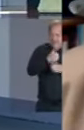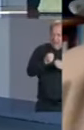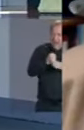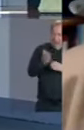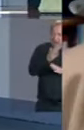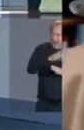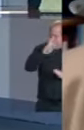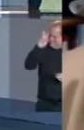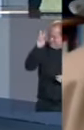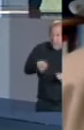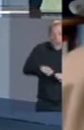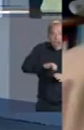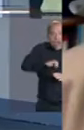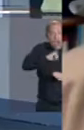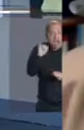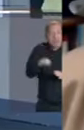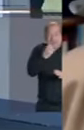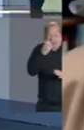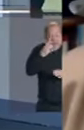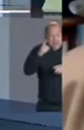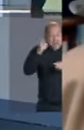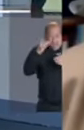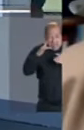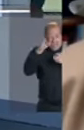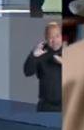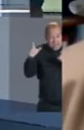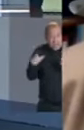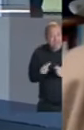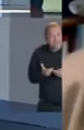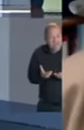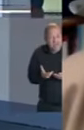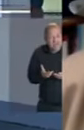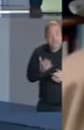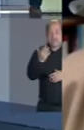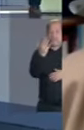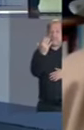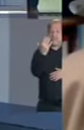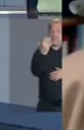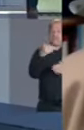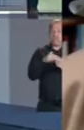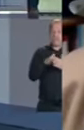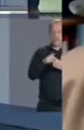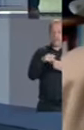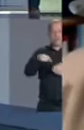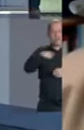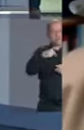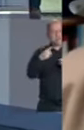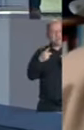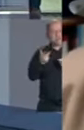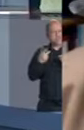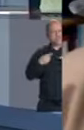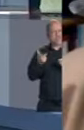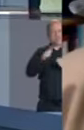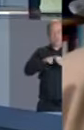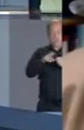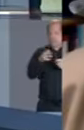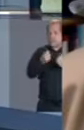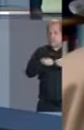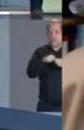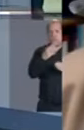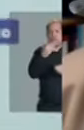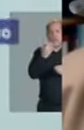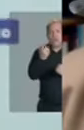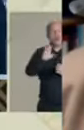anoche, es que sí pueda haber cierto cambio respecto a las preferencias, aunque no sería